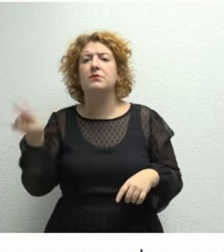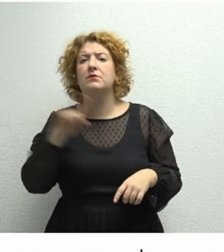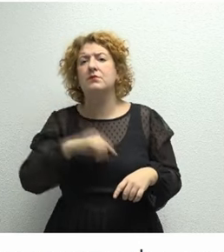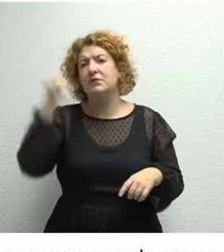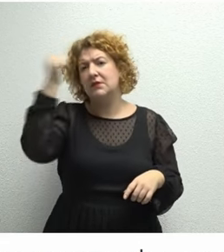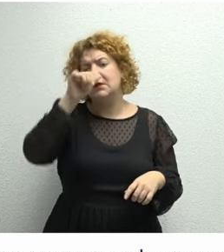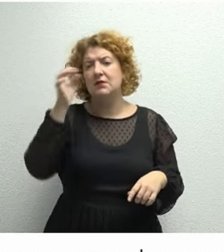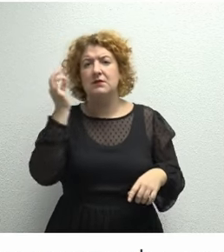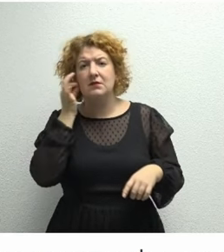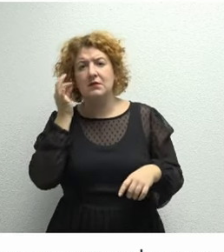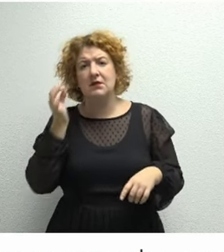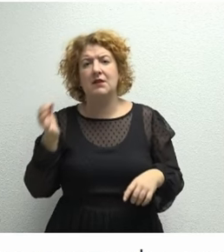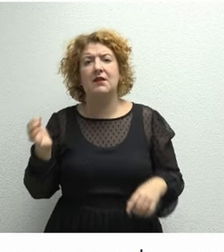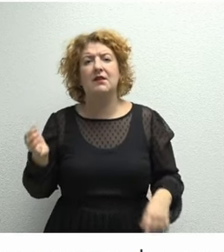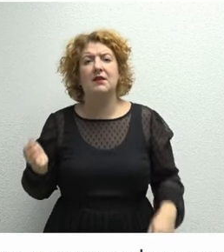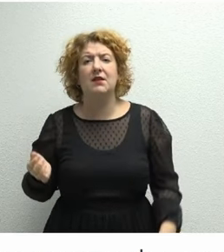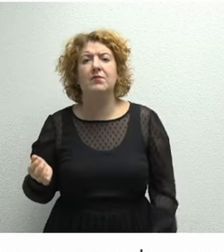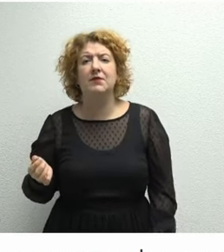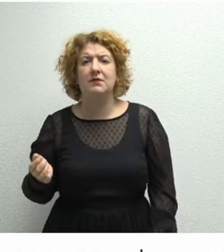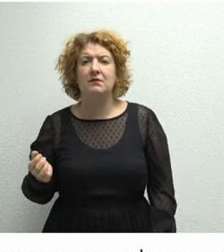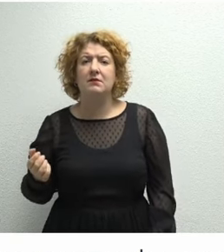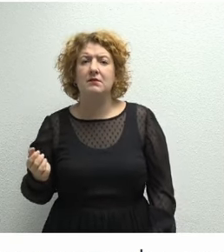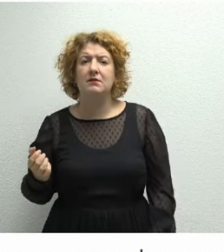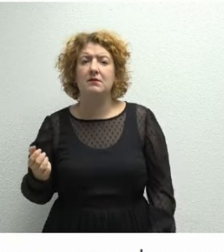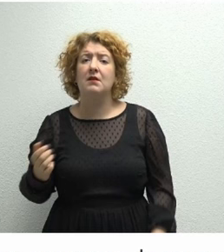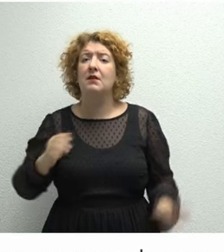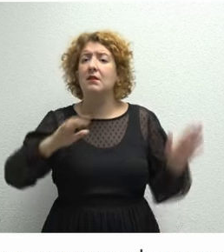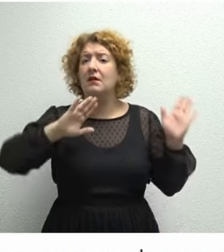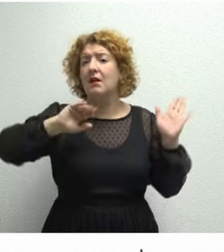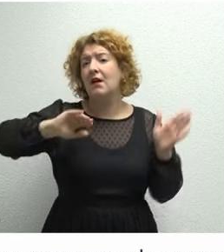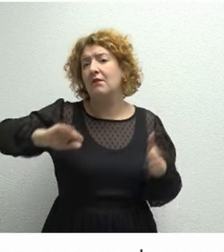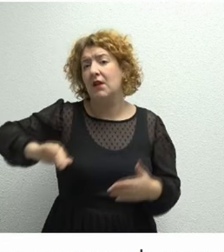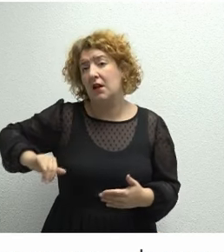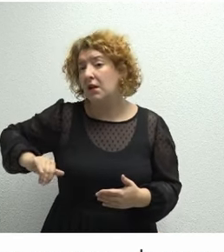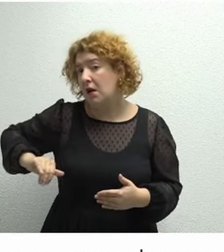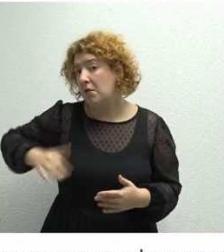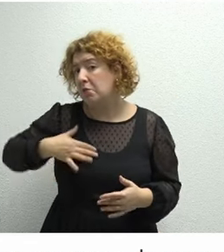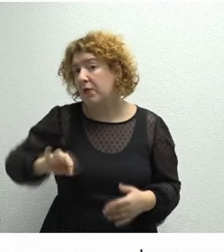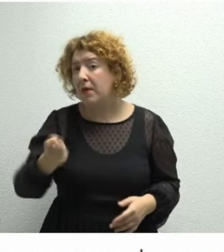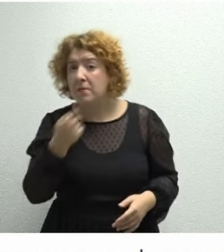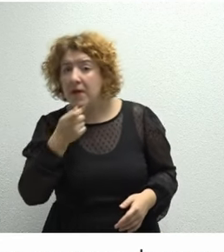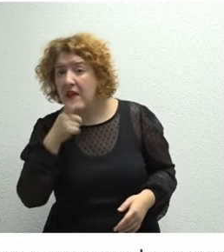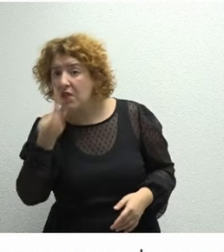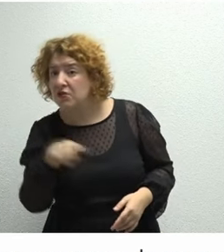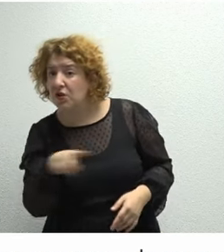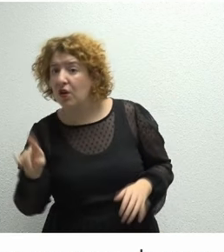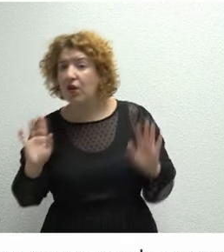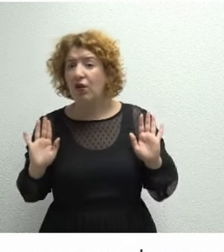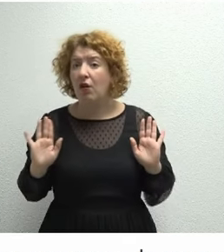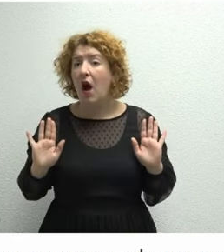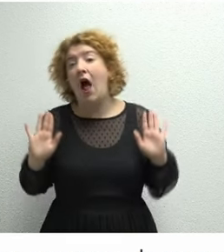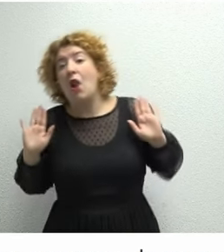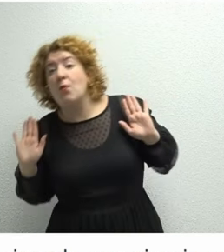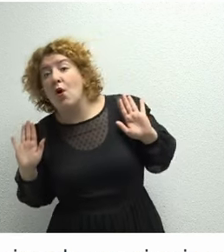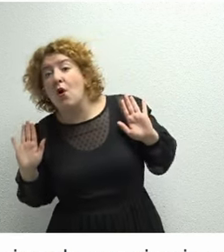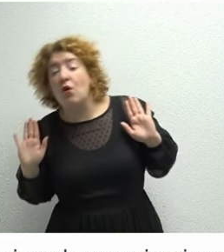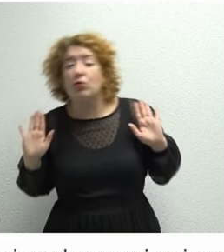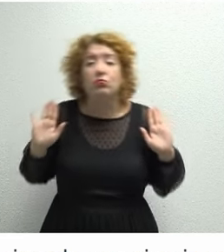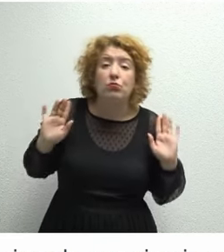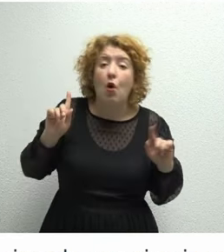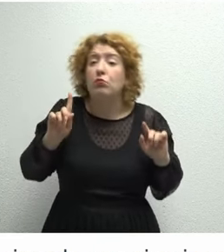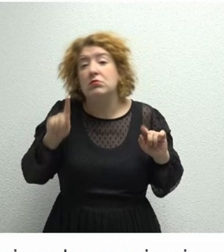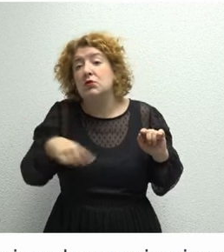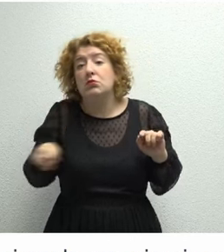chico vale Y al final del todo a lo mejor hablamos de medicación A lo mejor o a lo mejor